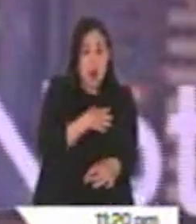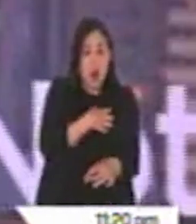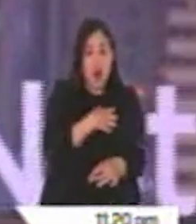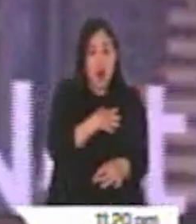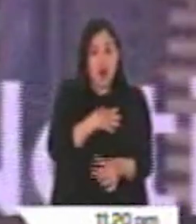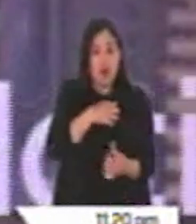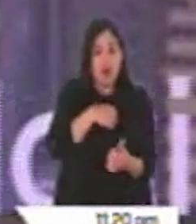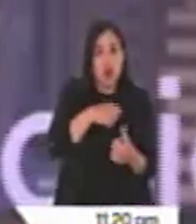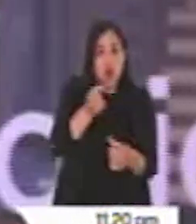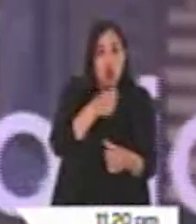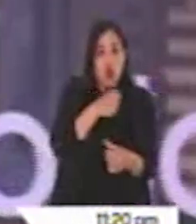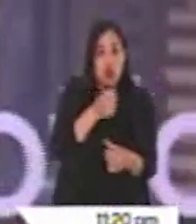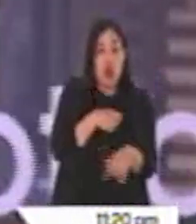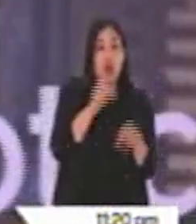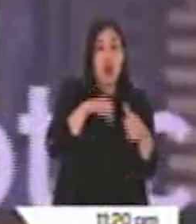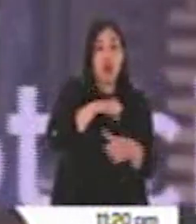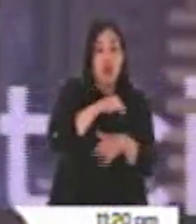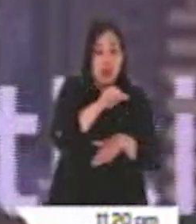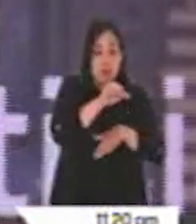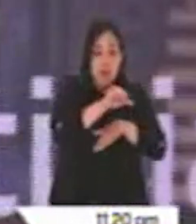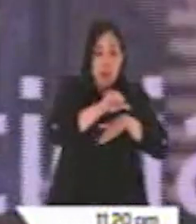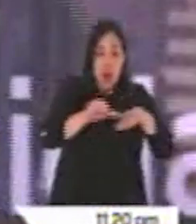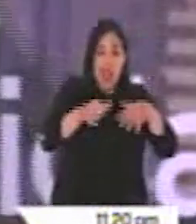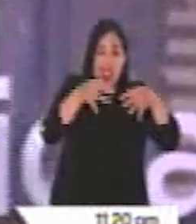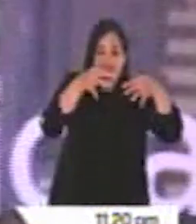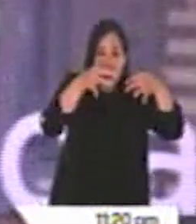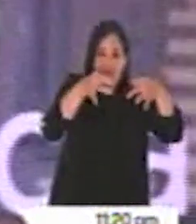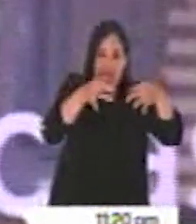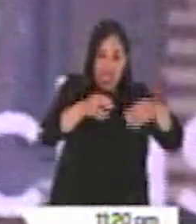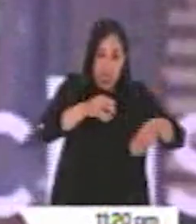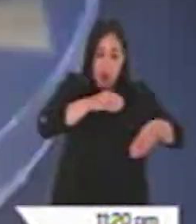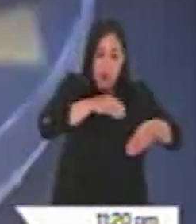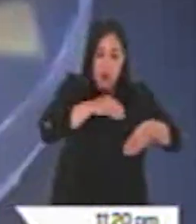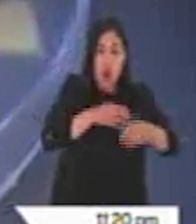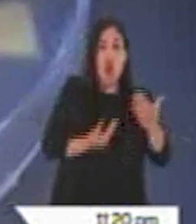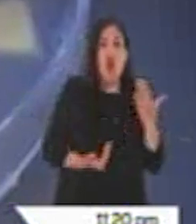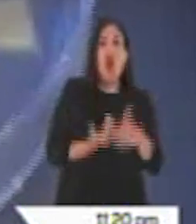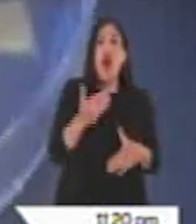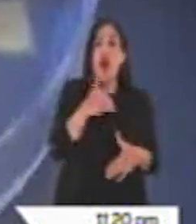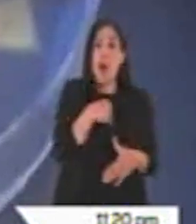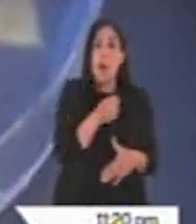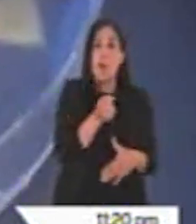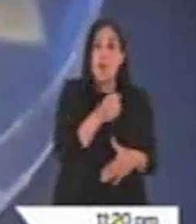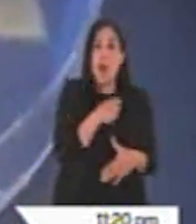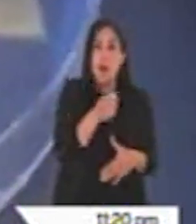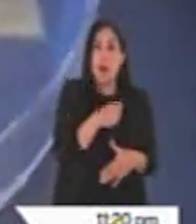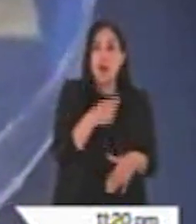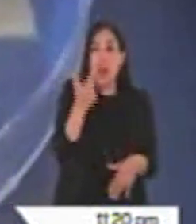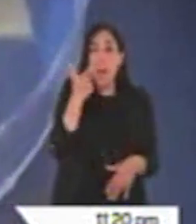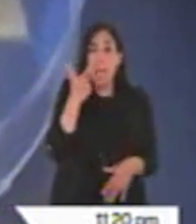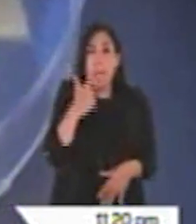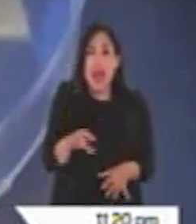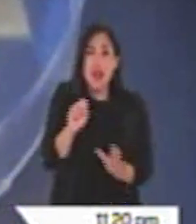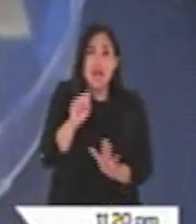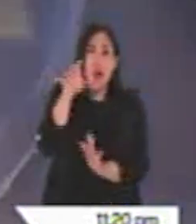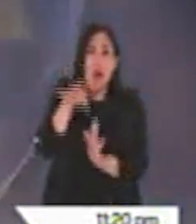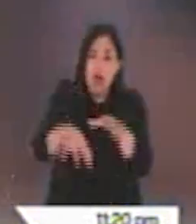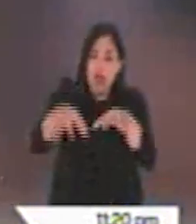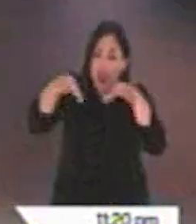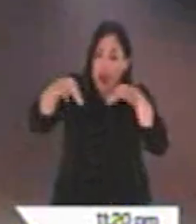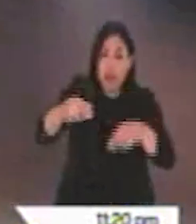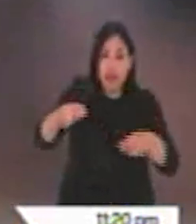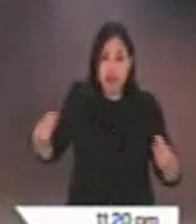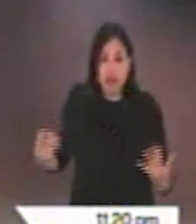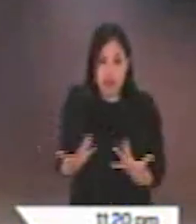corazón mediante un procedimiento quirúrgico más sencillo parece un simple pedazo de papel pero puede salvar